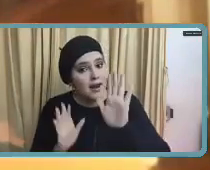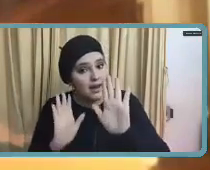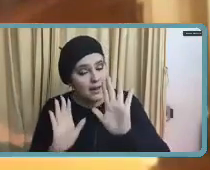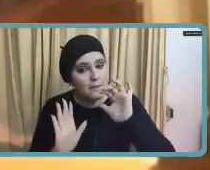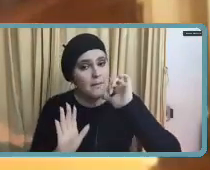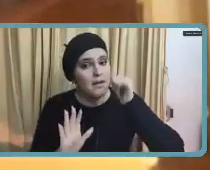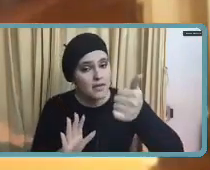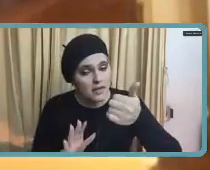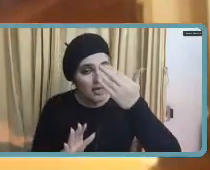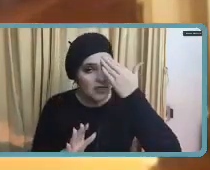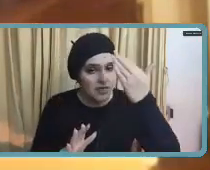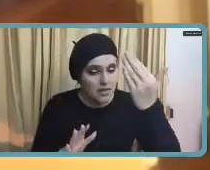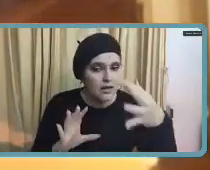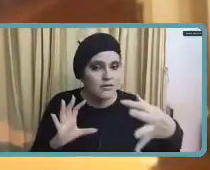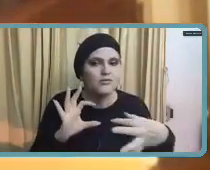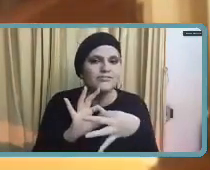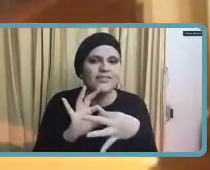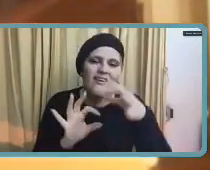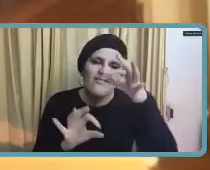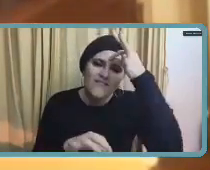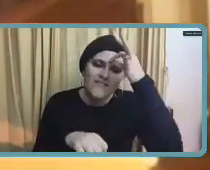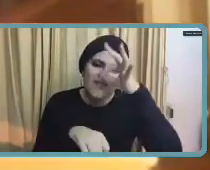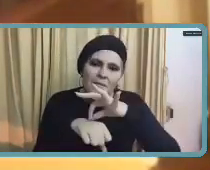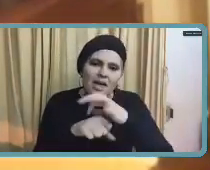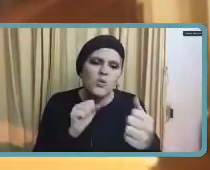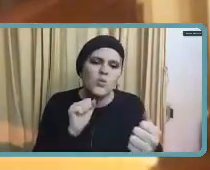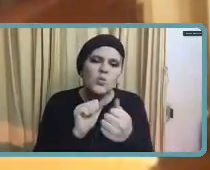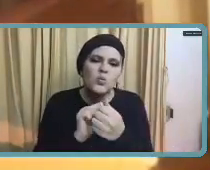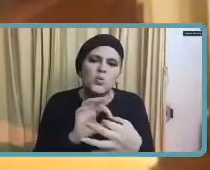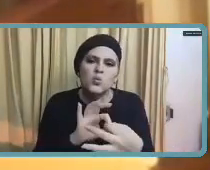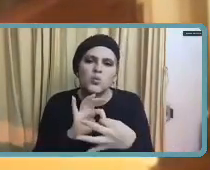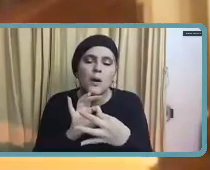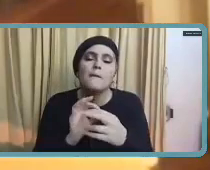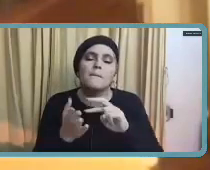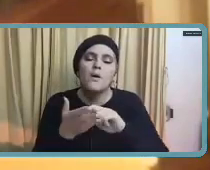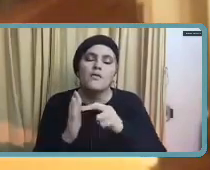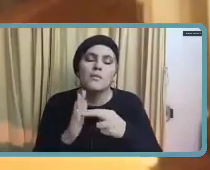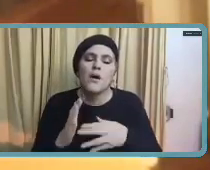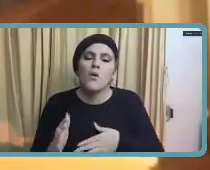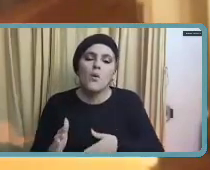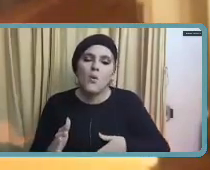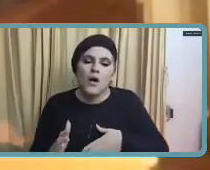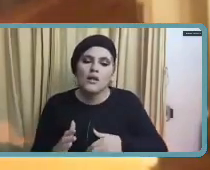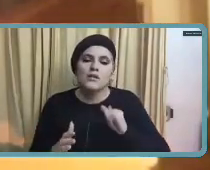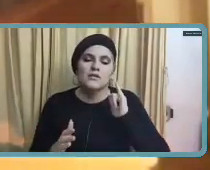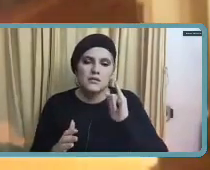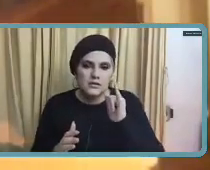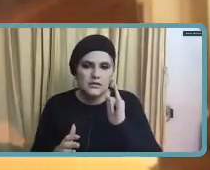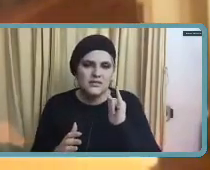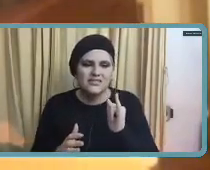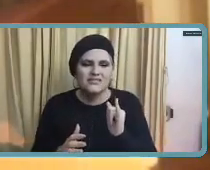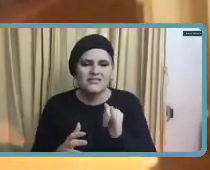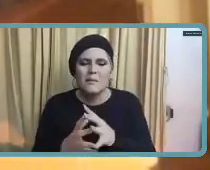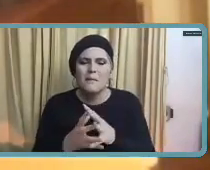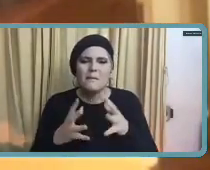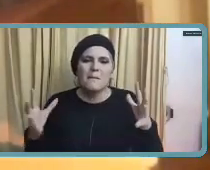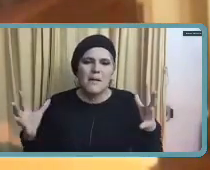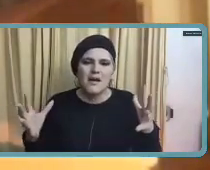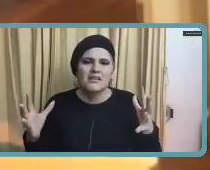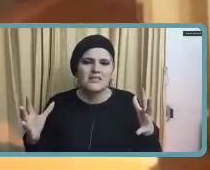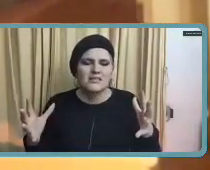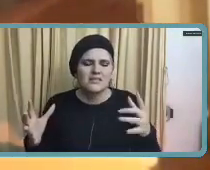de las comorbilidades están los problemas gastrointestinales que son más frecuentes en las personas